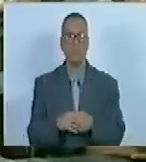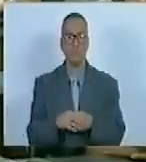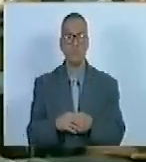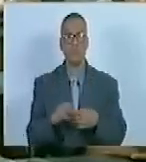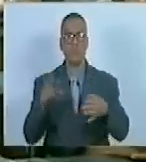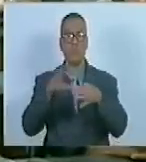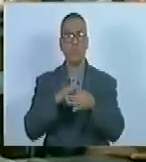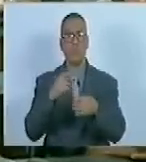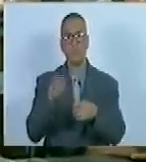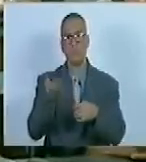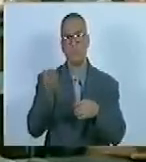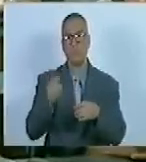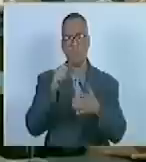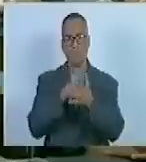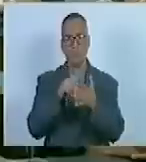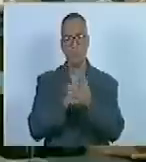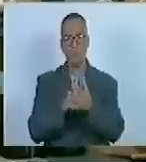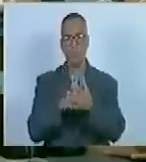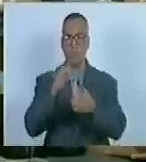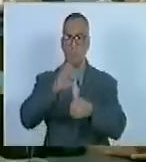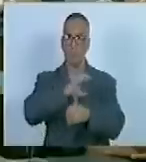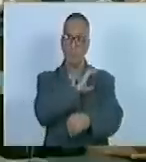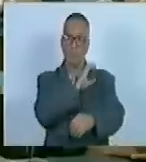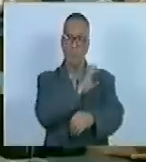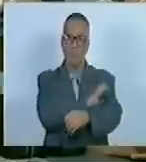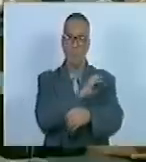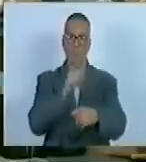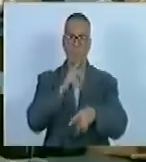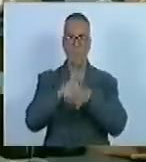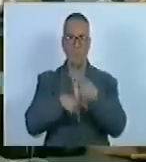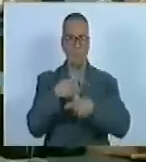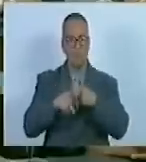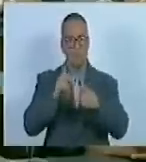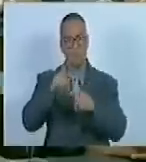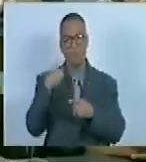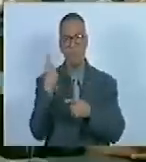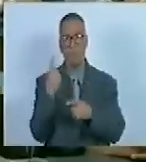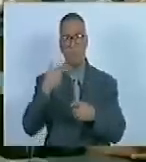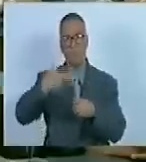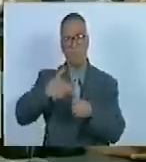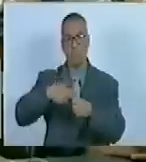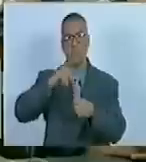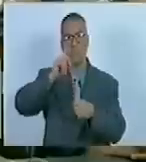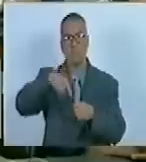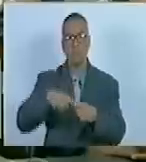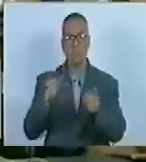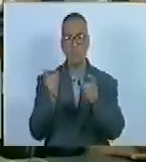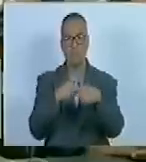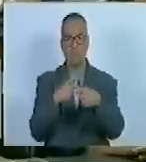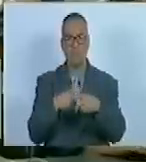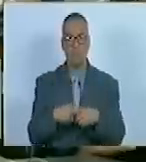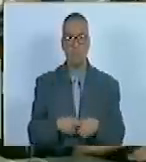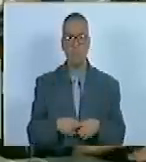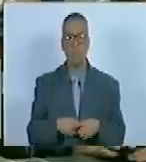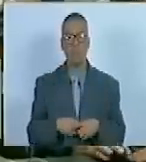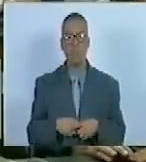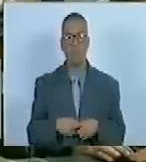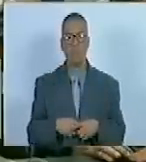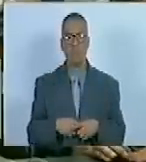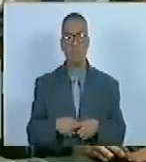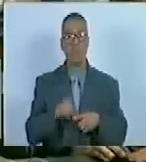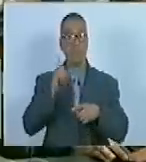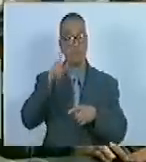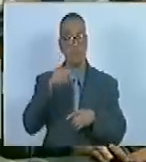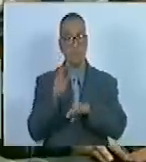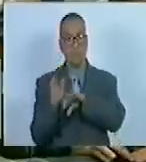lazos importantes desde el punto de vista energético, un importante productor también, no solamente de petróleo, sino también de gas. Y aparte